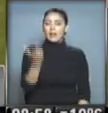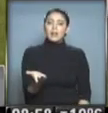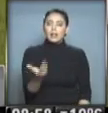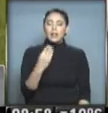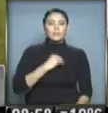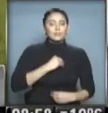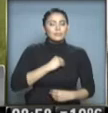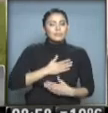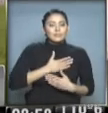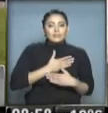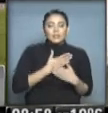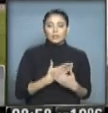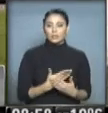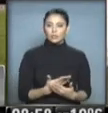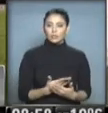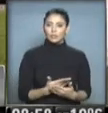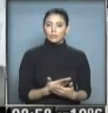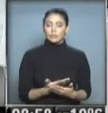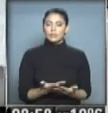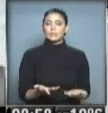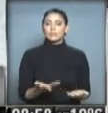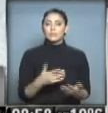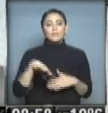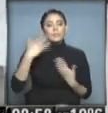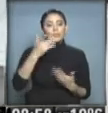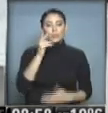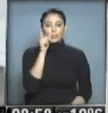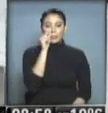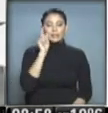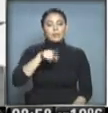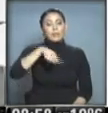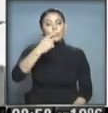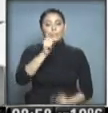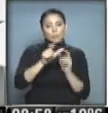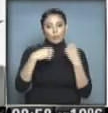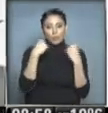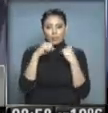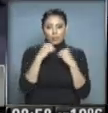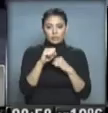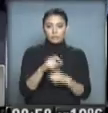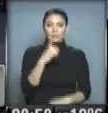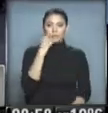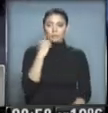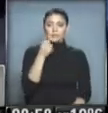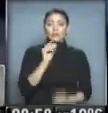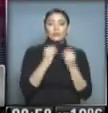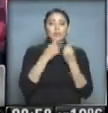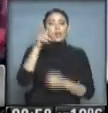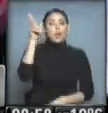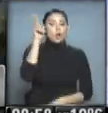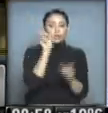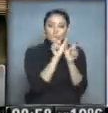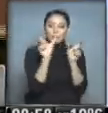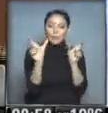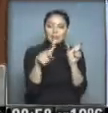el afecto, el sentimiento por su padre y por el resto de los jugadores. 8 capítulos destinados a contar